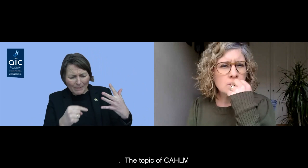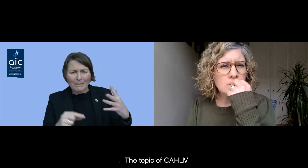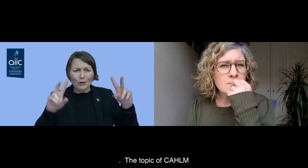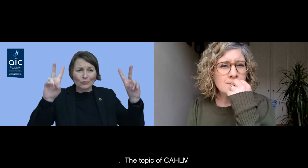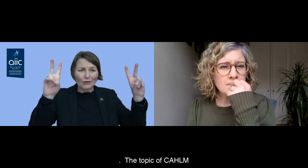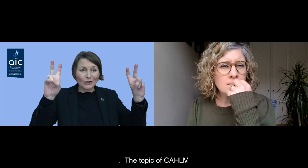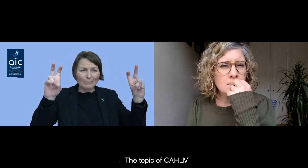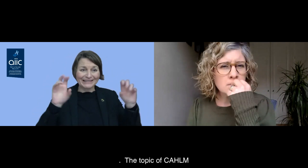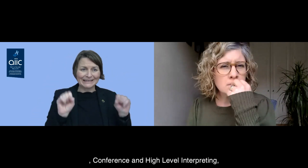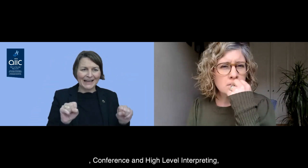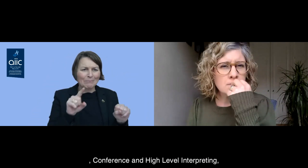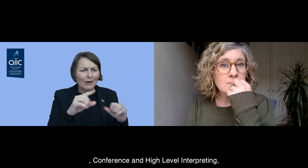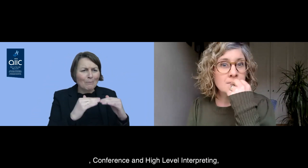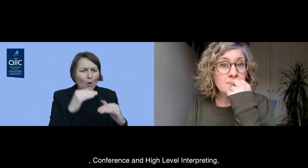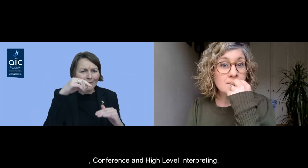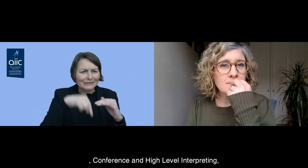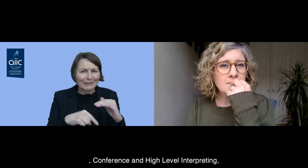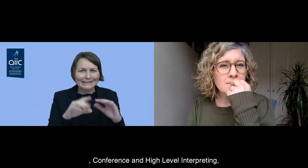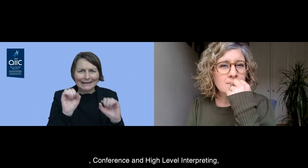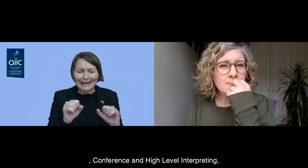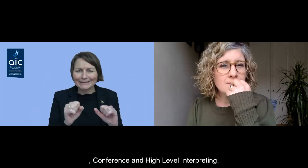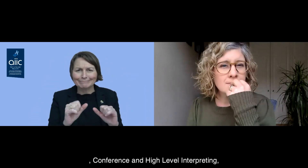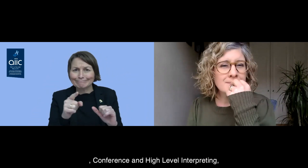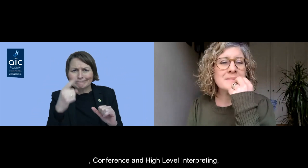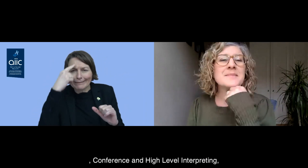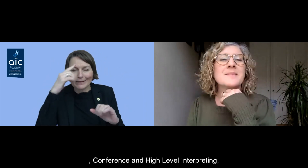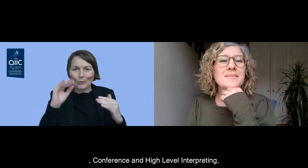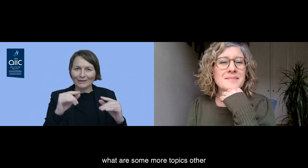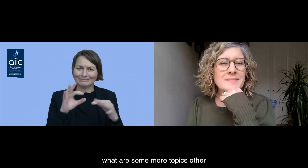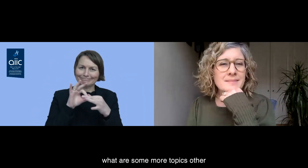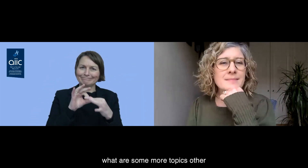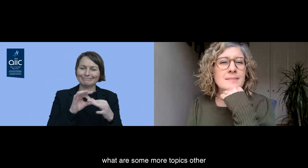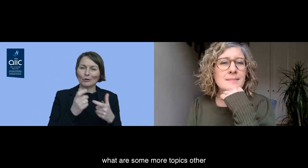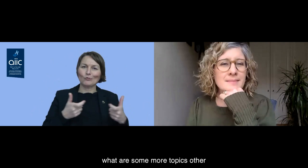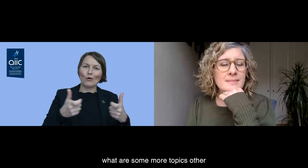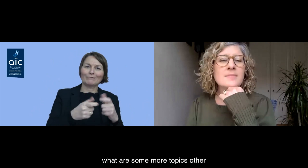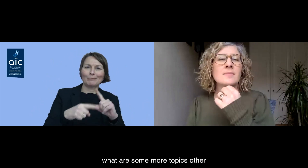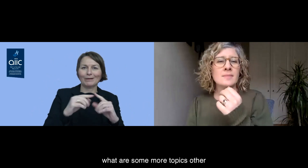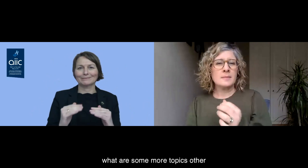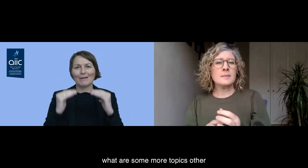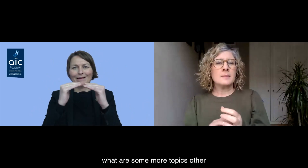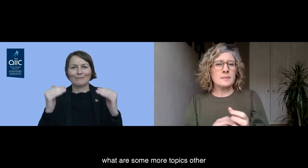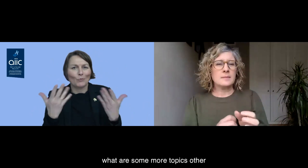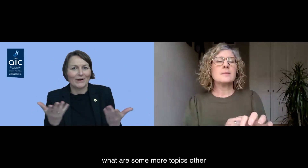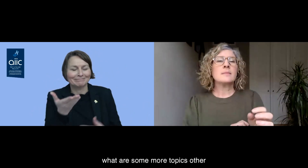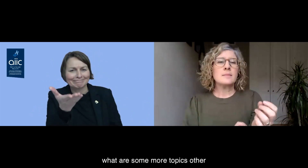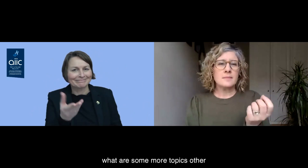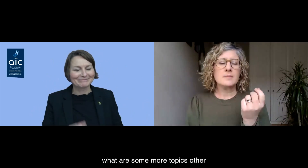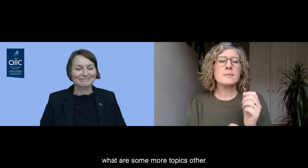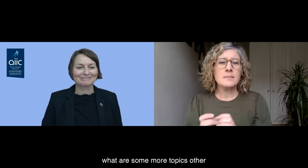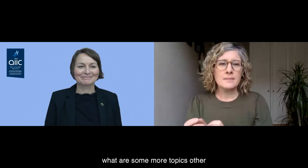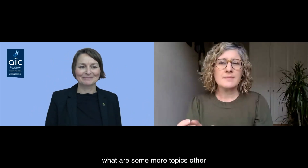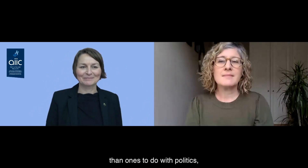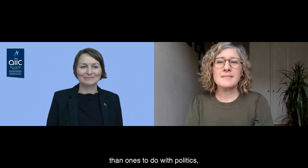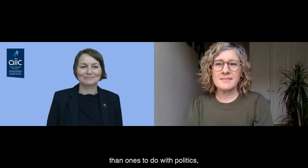acerca de la interpretación de alto nivel e interpretación de